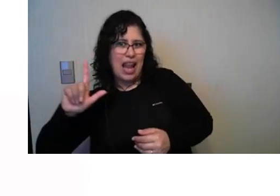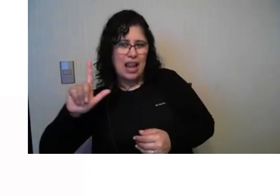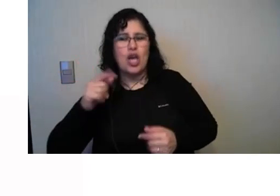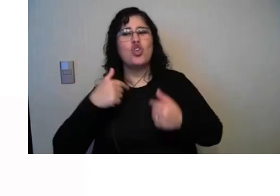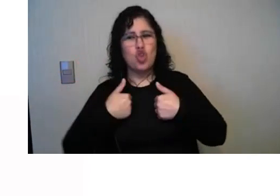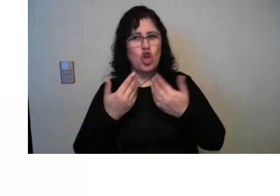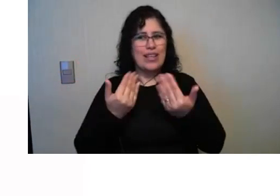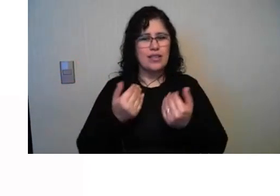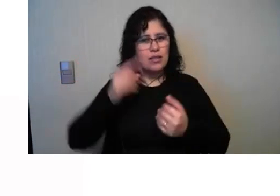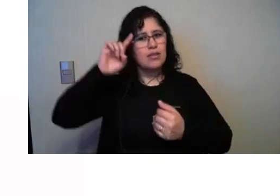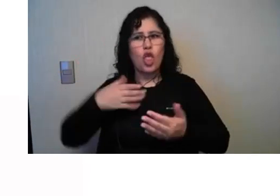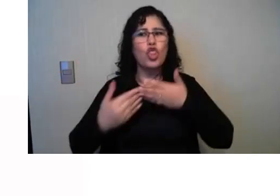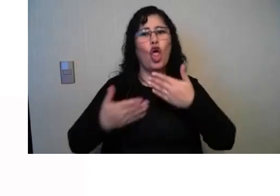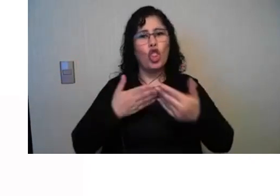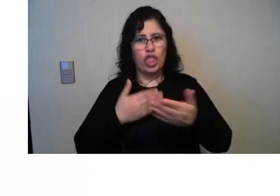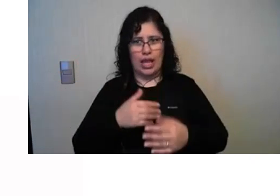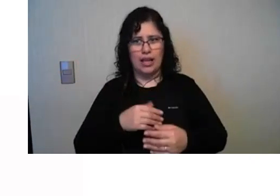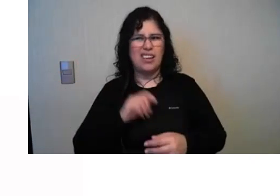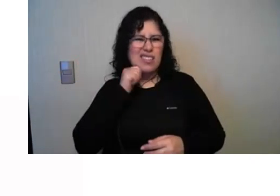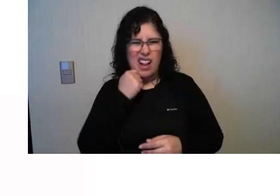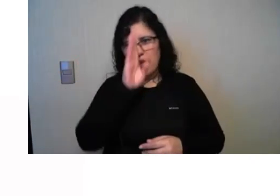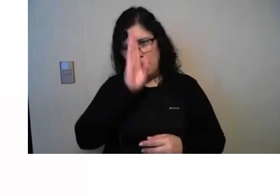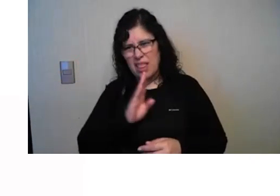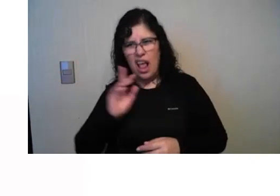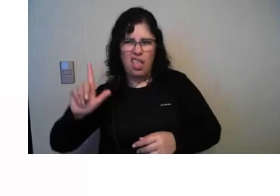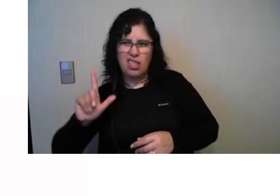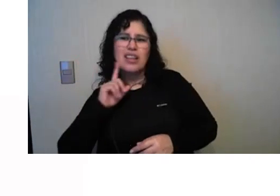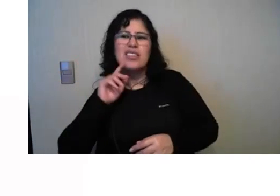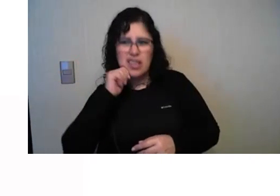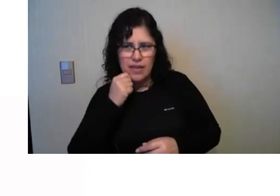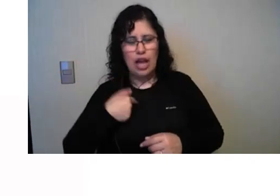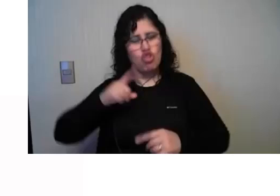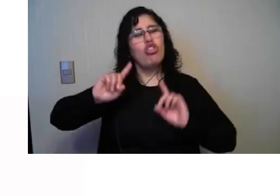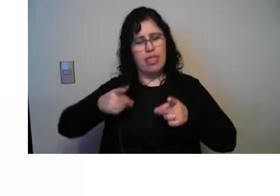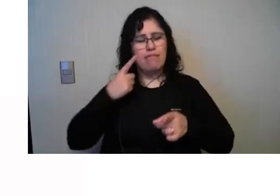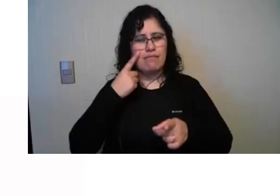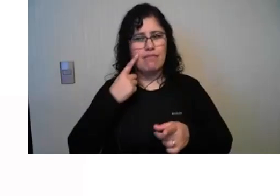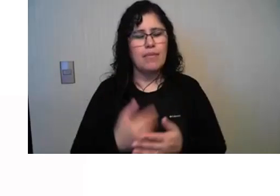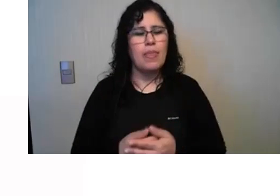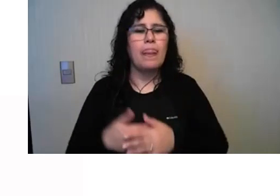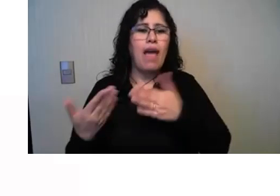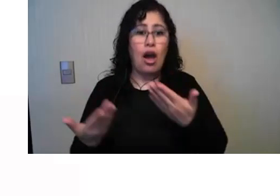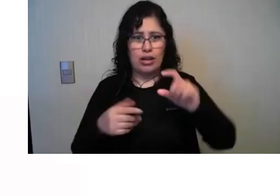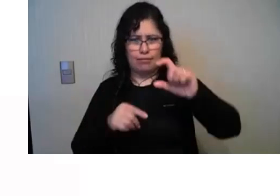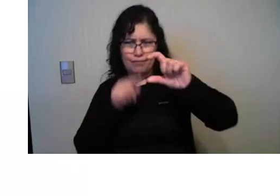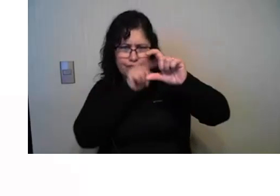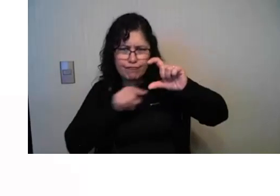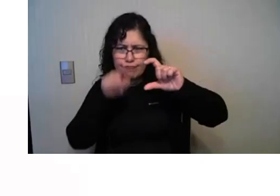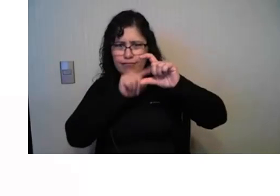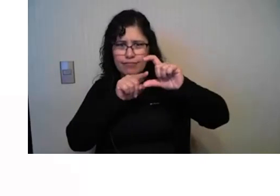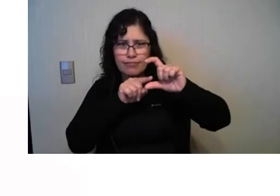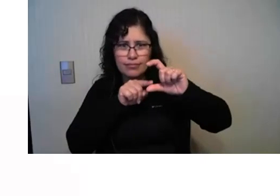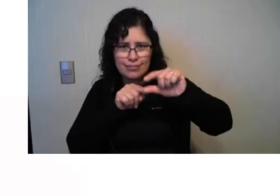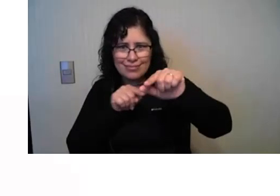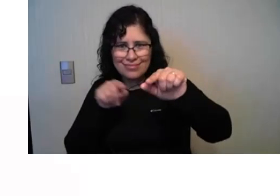Y aquí hay otro elemento que lo vamos a ver un poquito más adelante, pero se los menciono. Es el que viene en esta